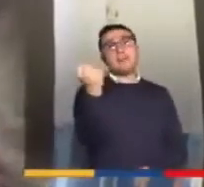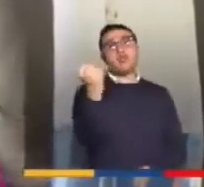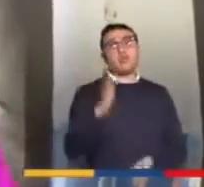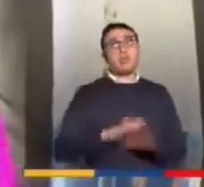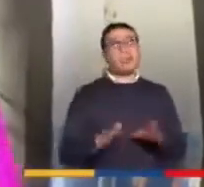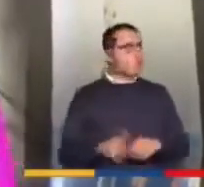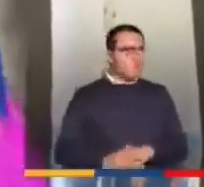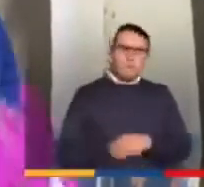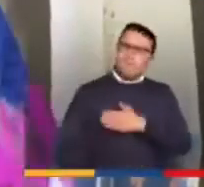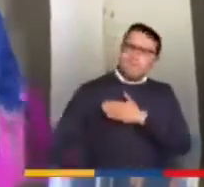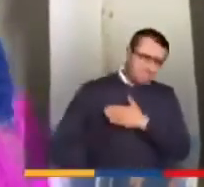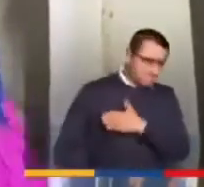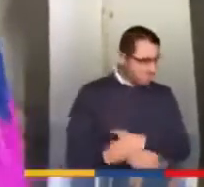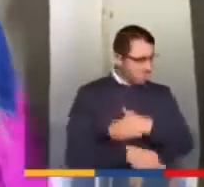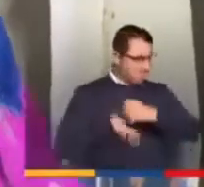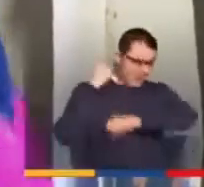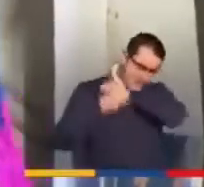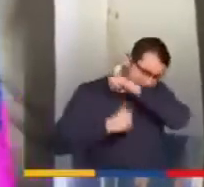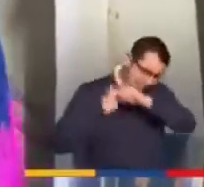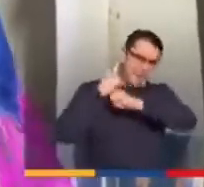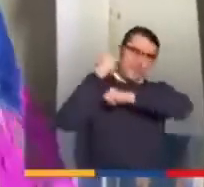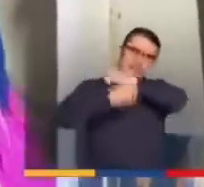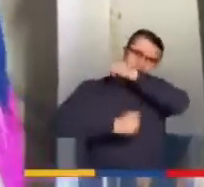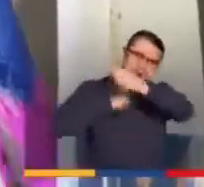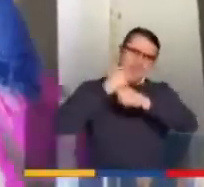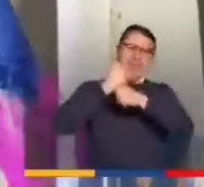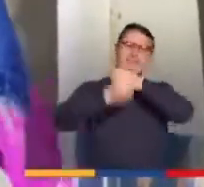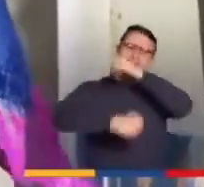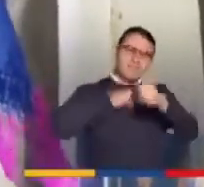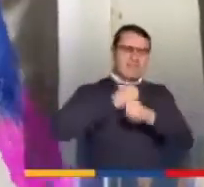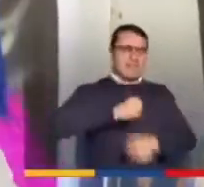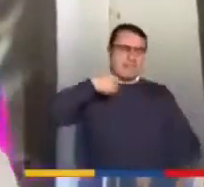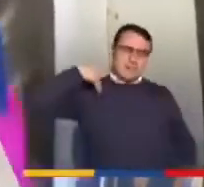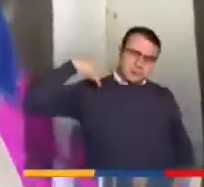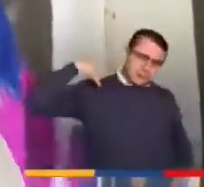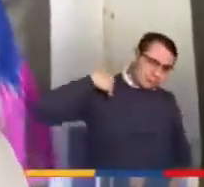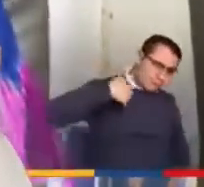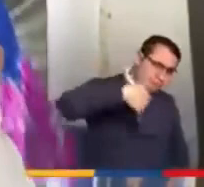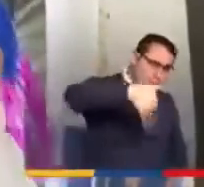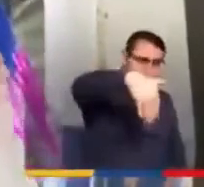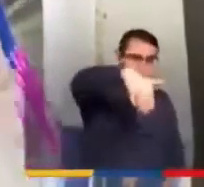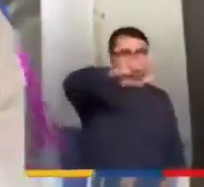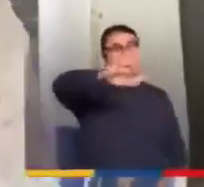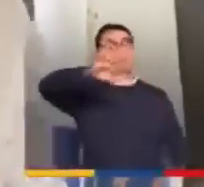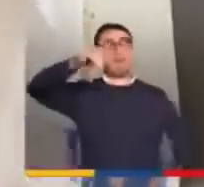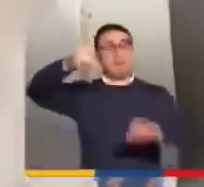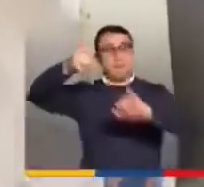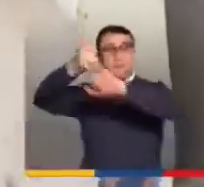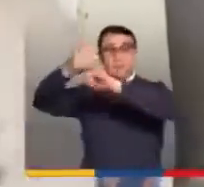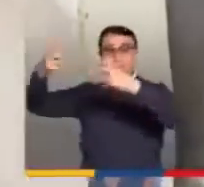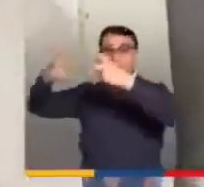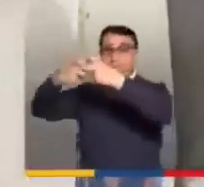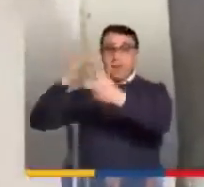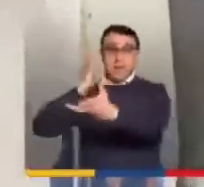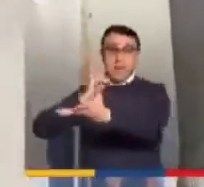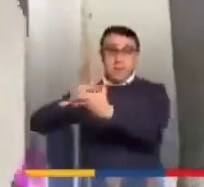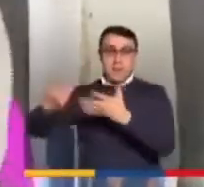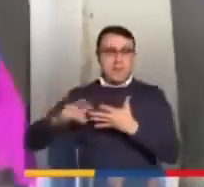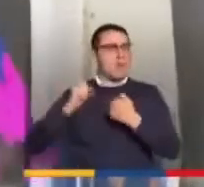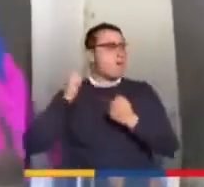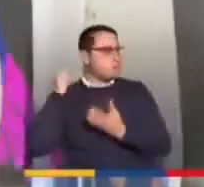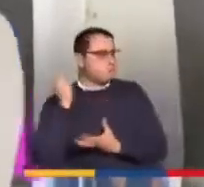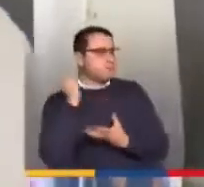de recursos todos los años mientras se necesite energías limpias. Y las comunidades se